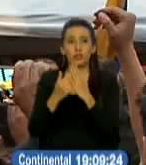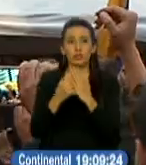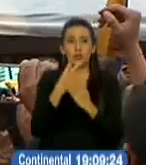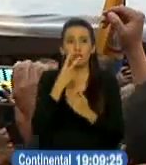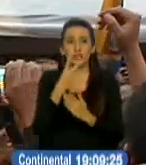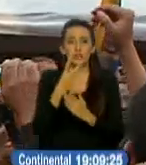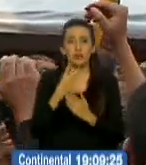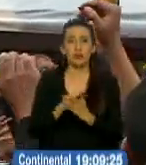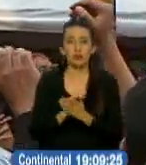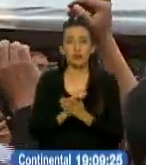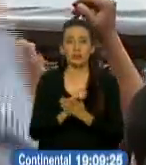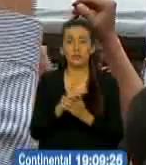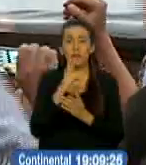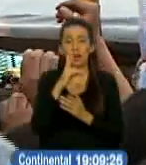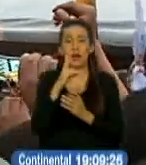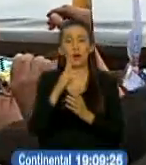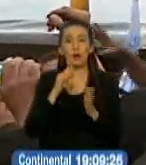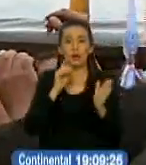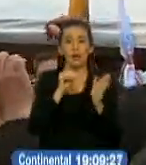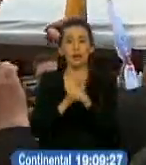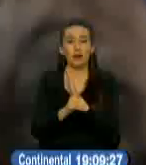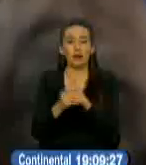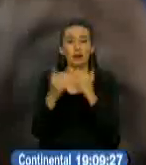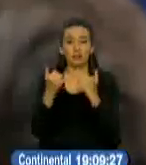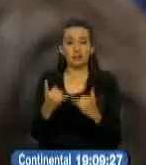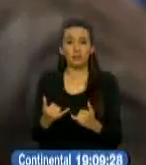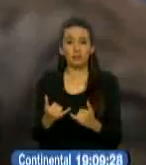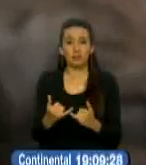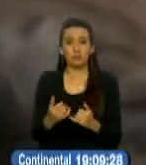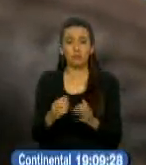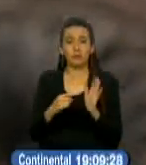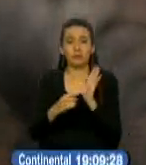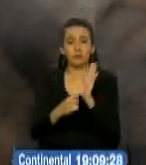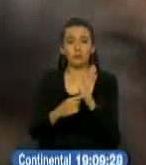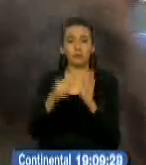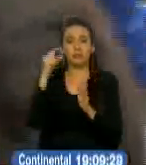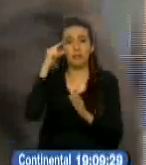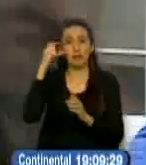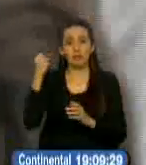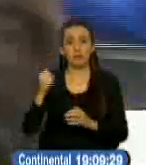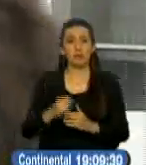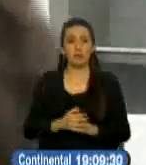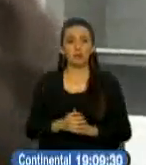en referencia a la objeción que se tramita y que fue presentada por Creo.